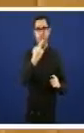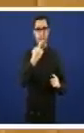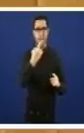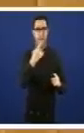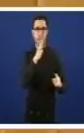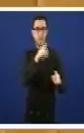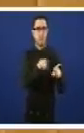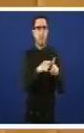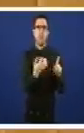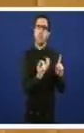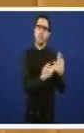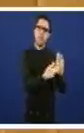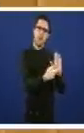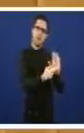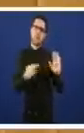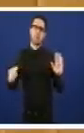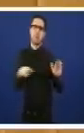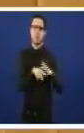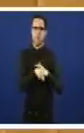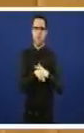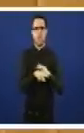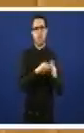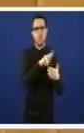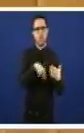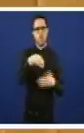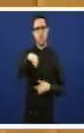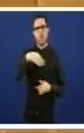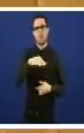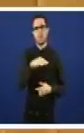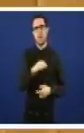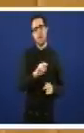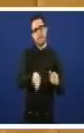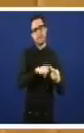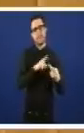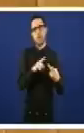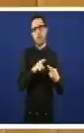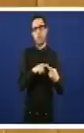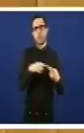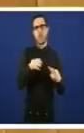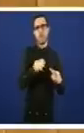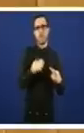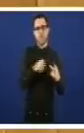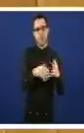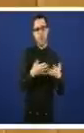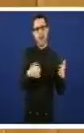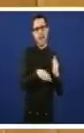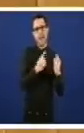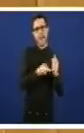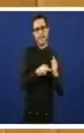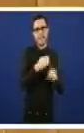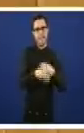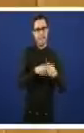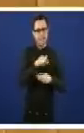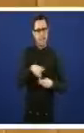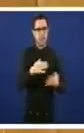lectura única. En segundo lugar, intolerable degradación da función legislativa desta Cámara. O